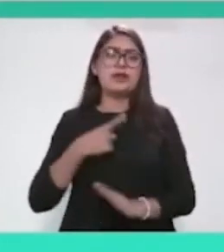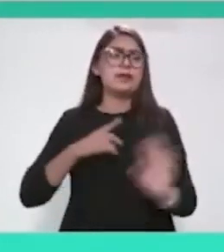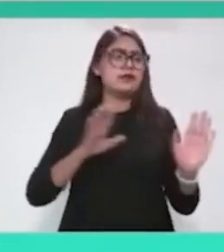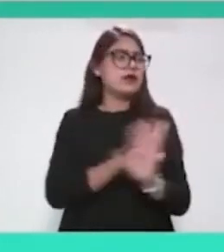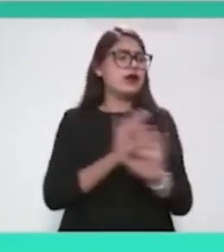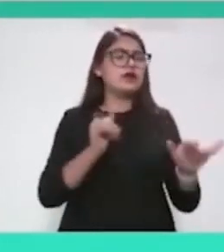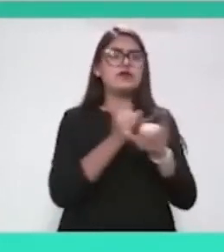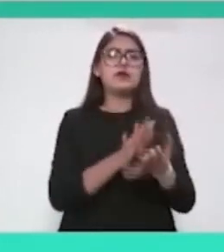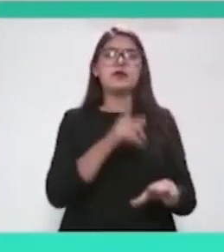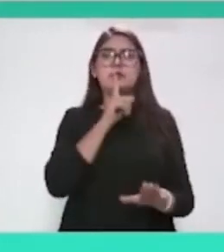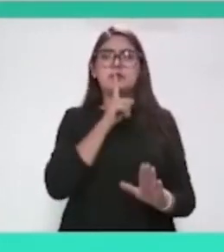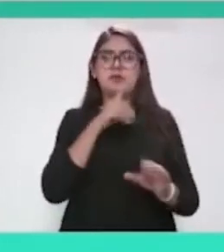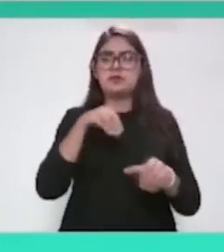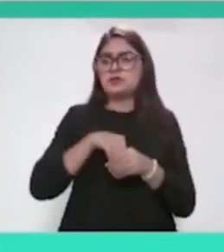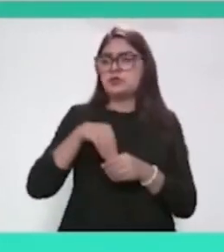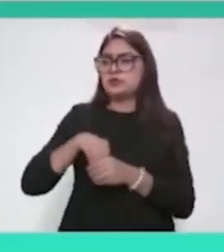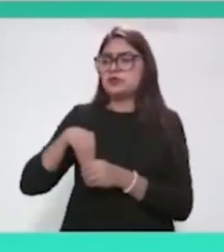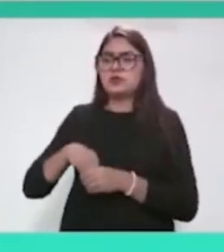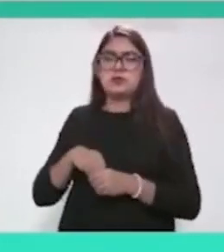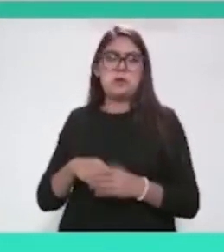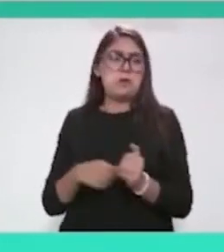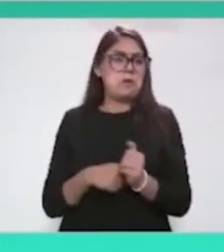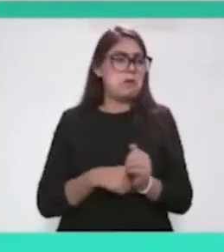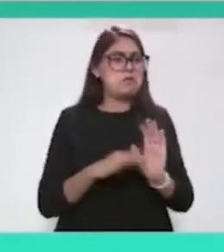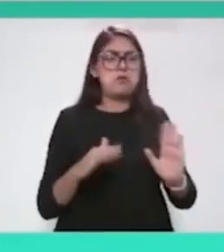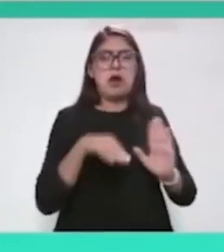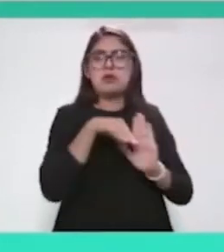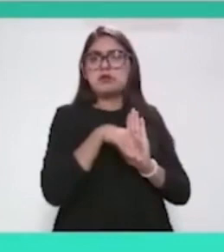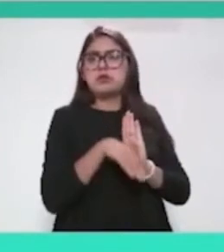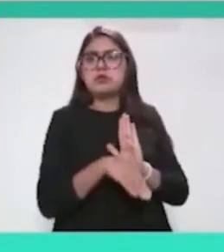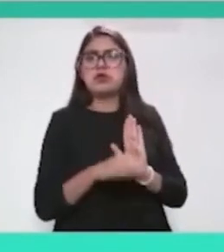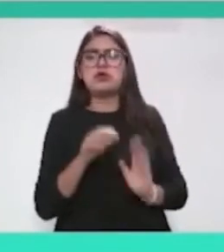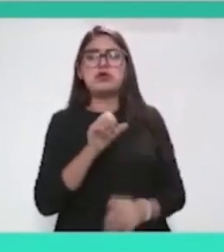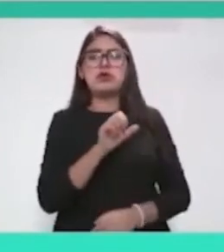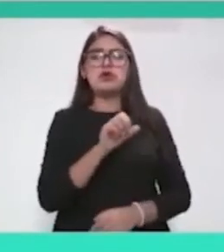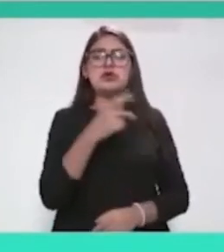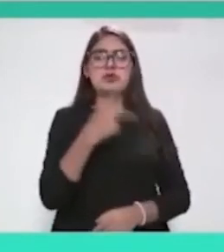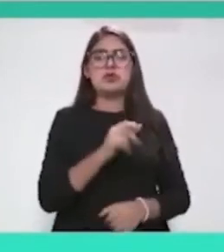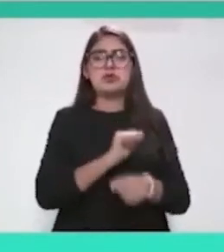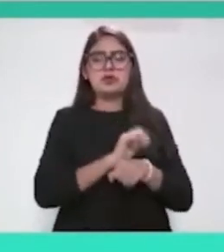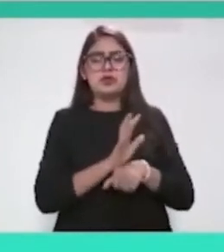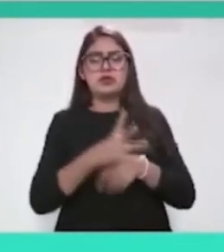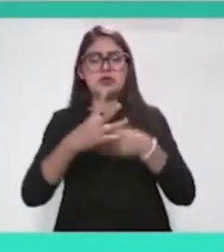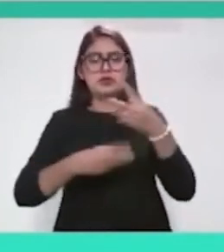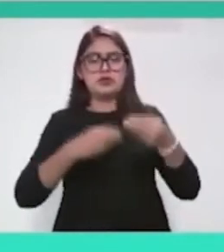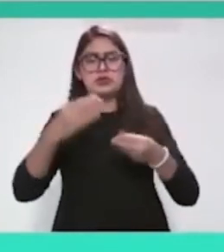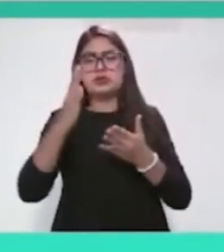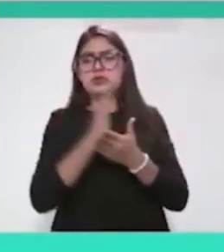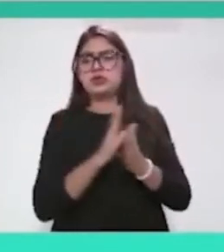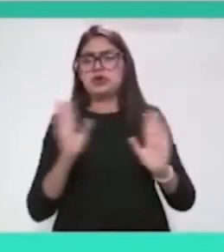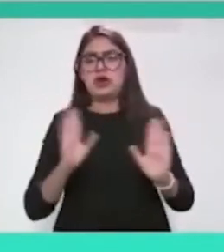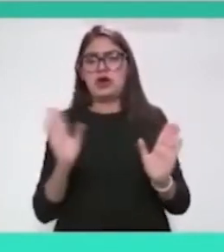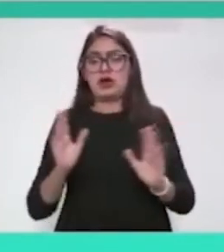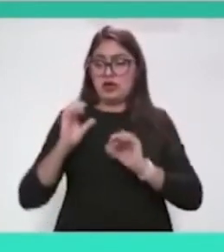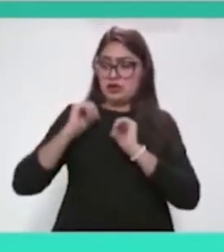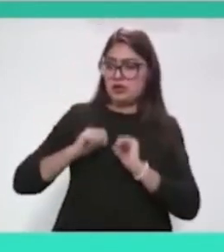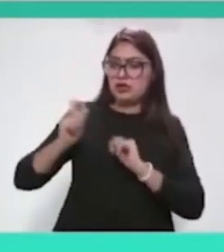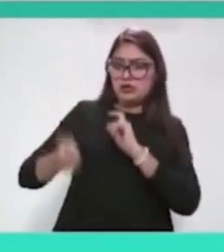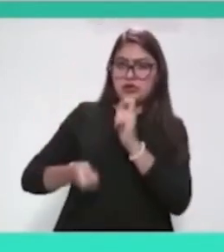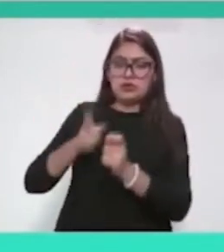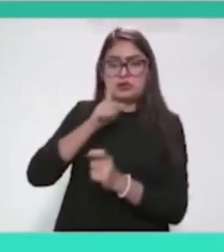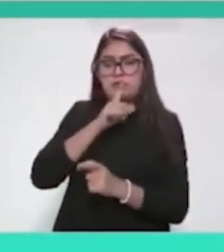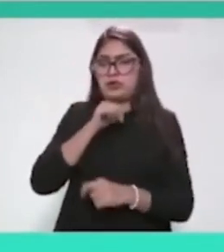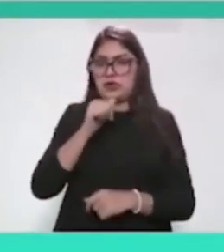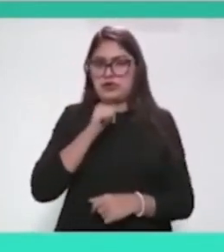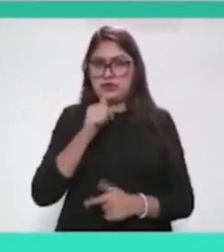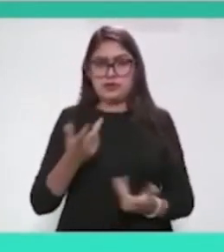por este solo hecho información relacionada con la responsabilidad de las y los errores públicos en relación con los altos y alarmantes